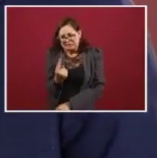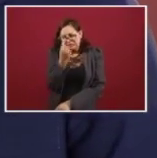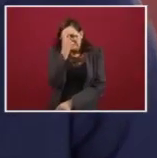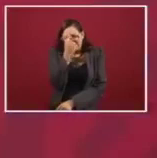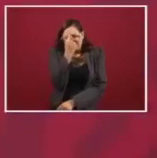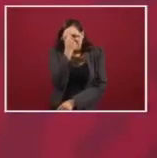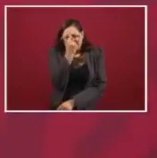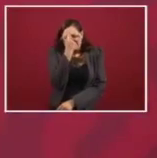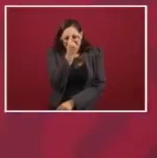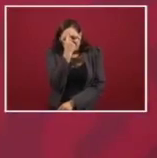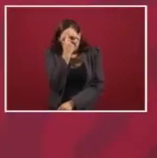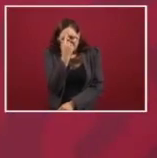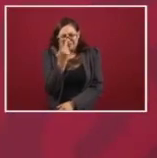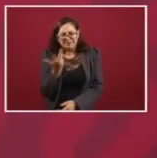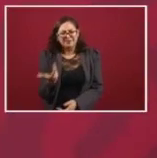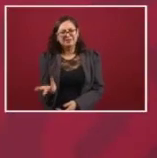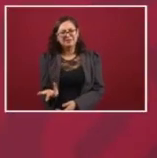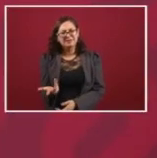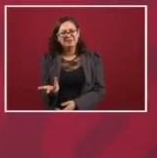en estar